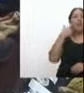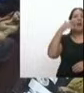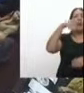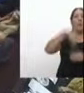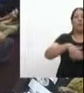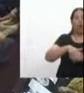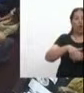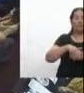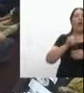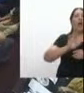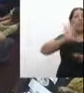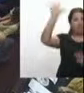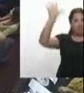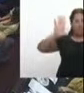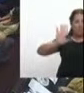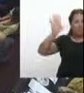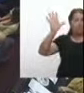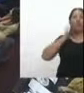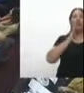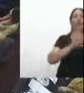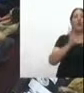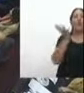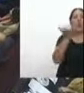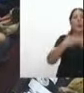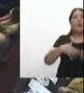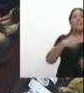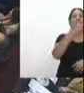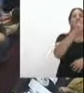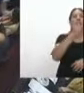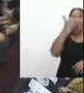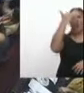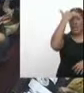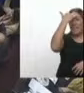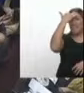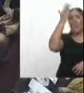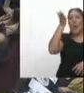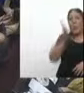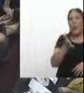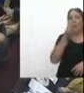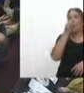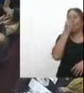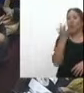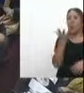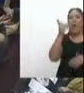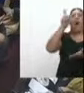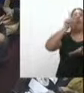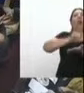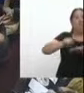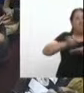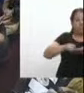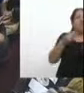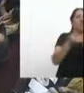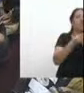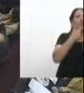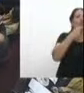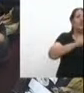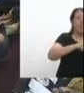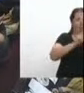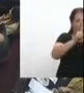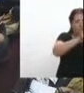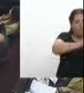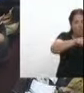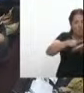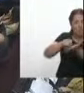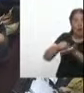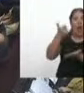Sí. No, Sabo no es senador. No, Sabo no es senador. Ah, es diputado. Sabo es diputado. Así que, si encontramos uno levantando la